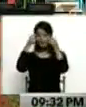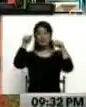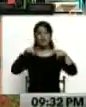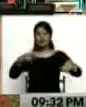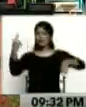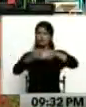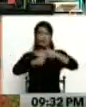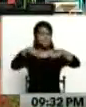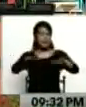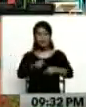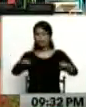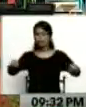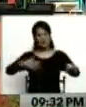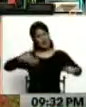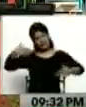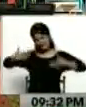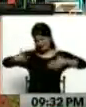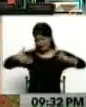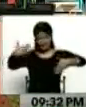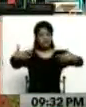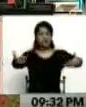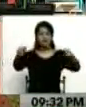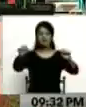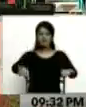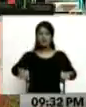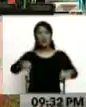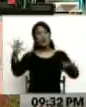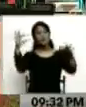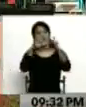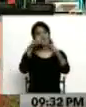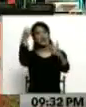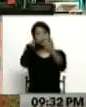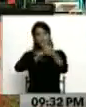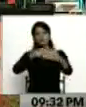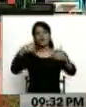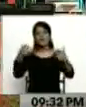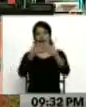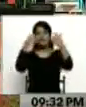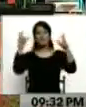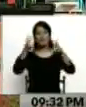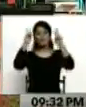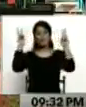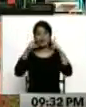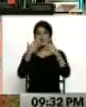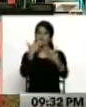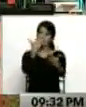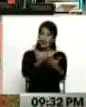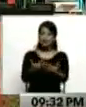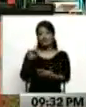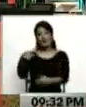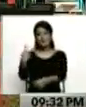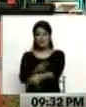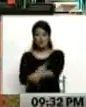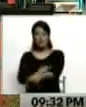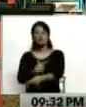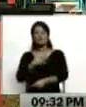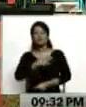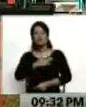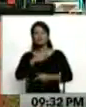eterno esta Revolución ya es indetenible aceler remos la marcha unidad lucha batalla y Victoria Gracias hermano